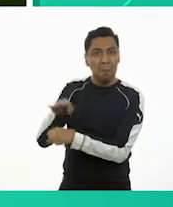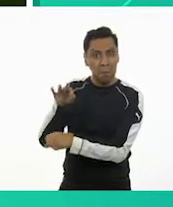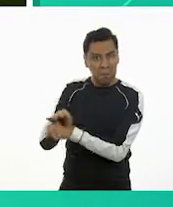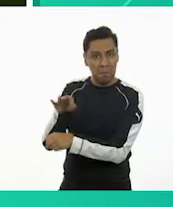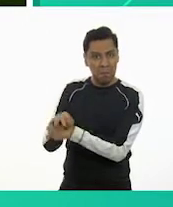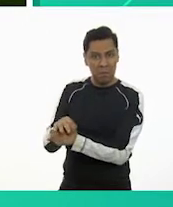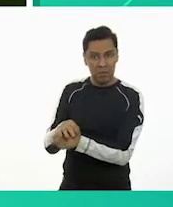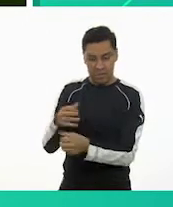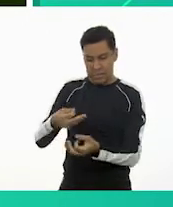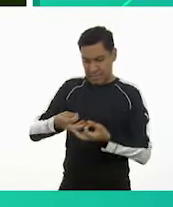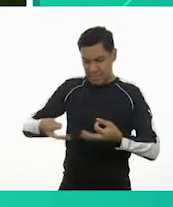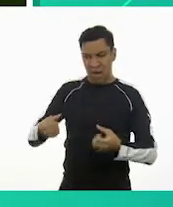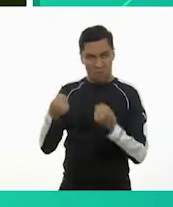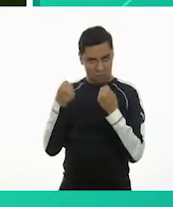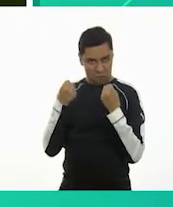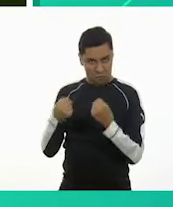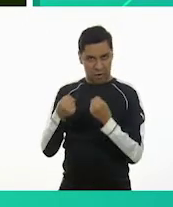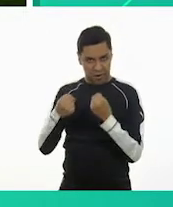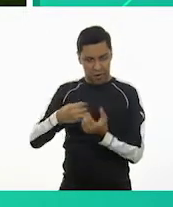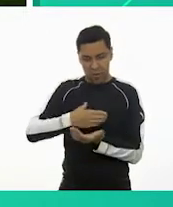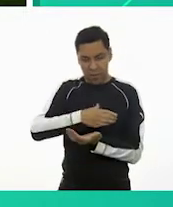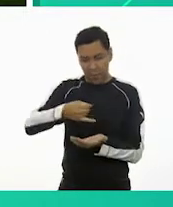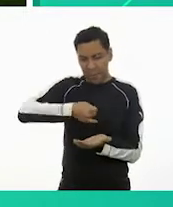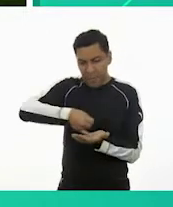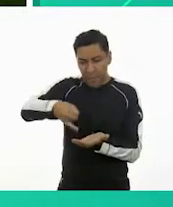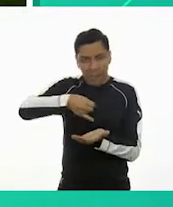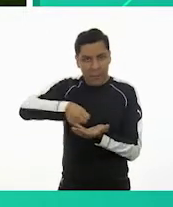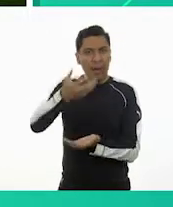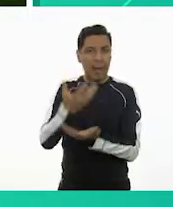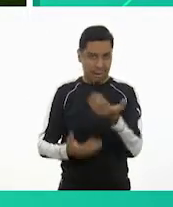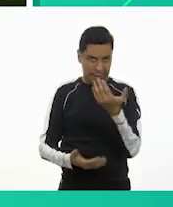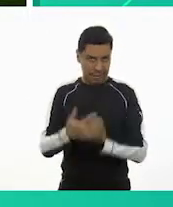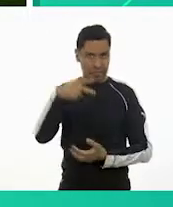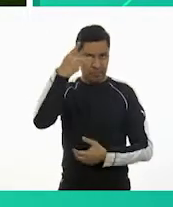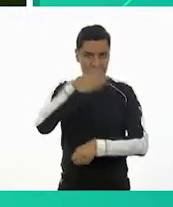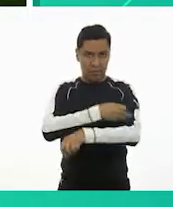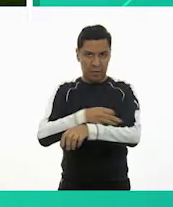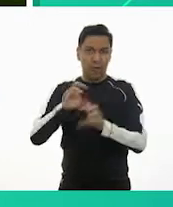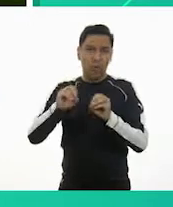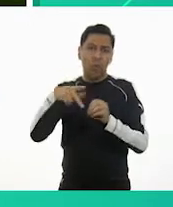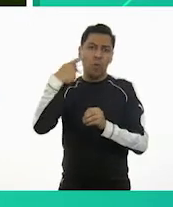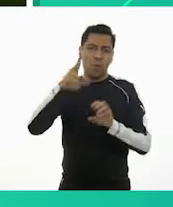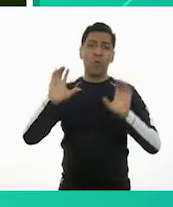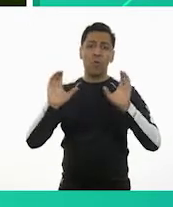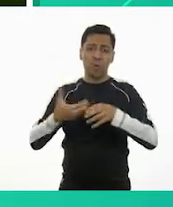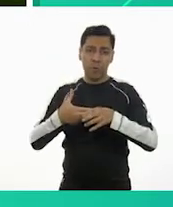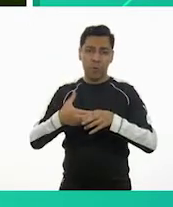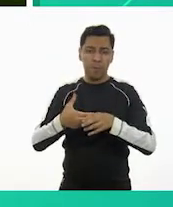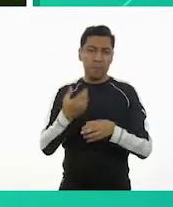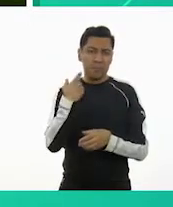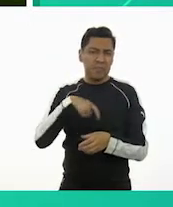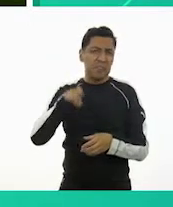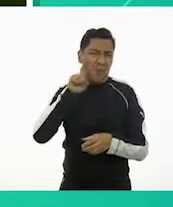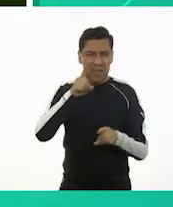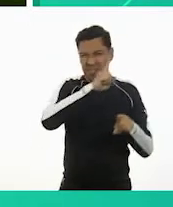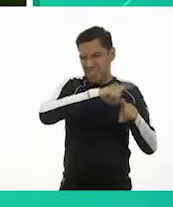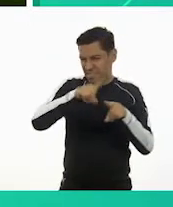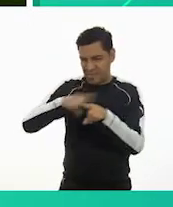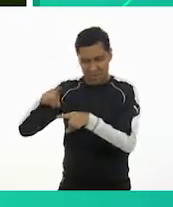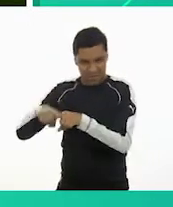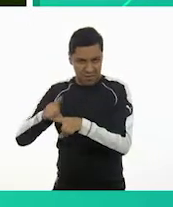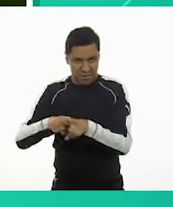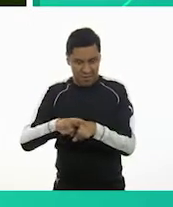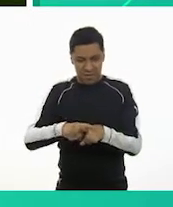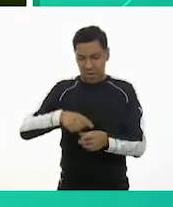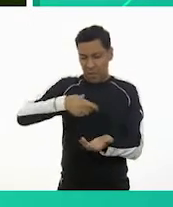Crea un huerto para autoconsumo con tu familia o en tu comunidad. Elabora composta y utilízala